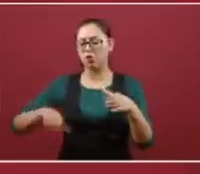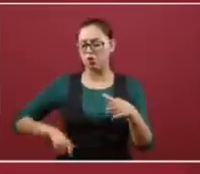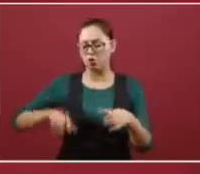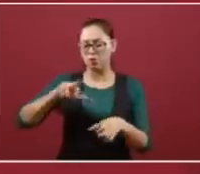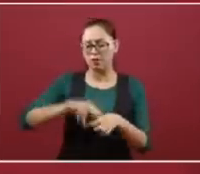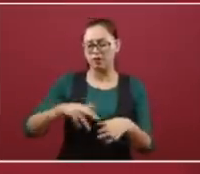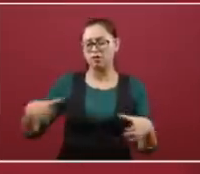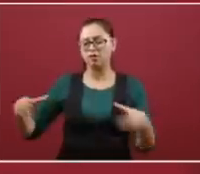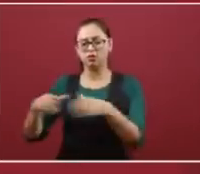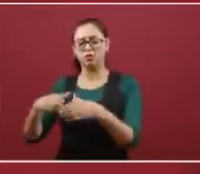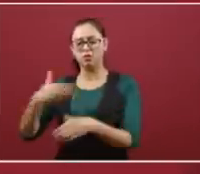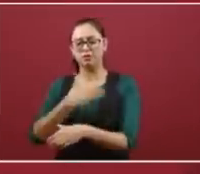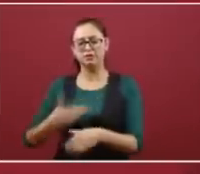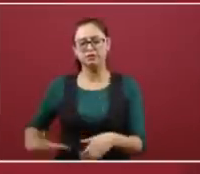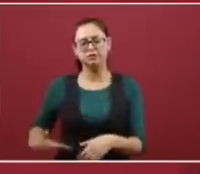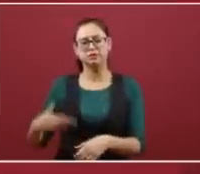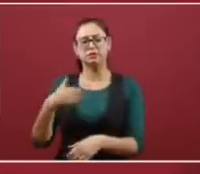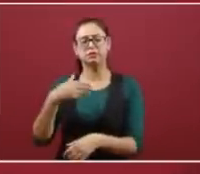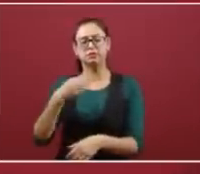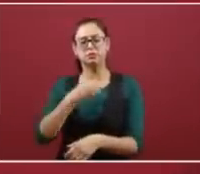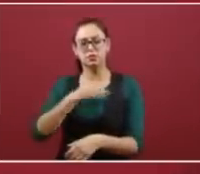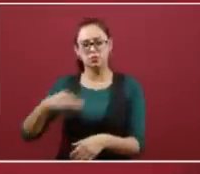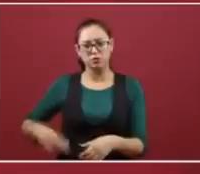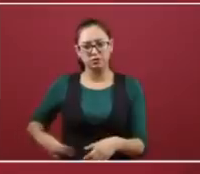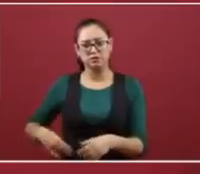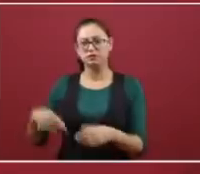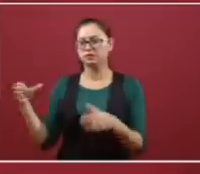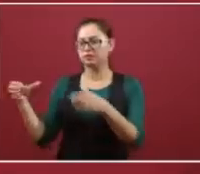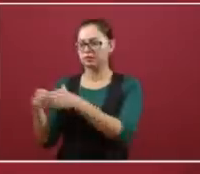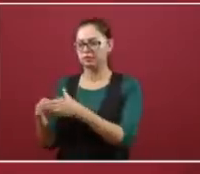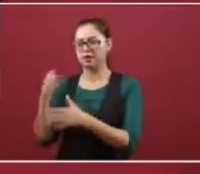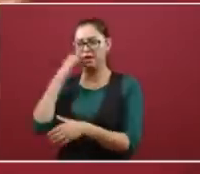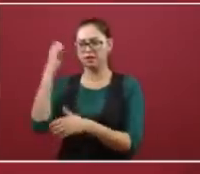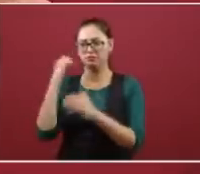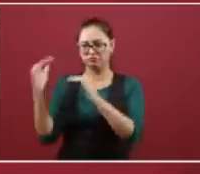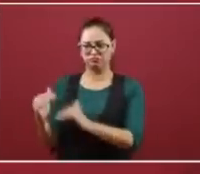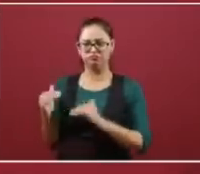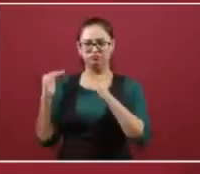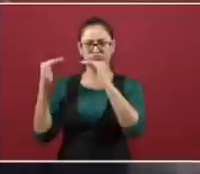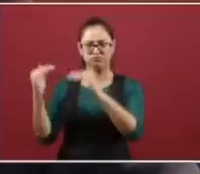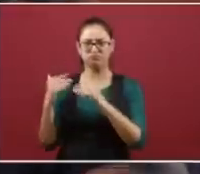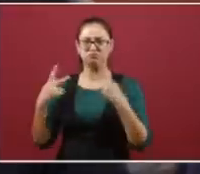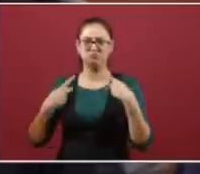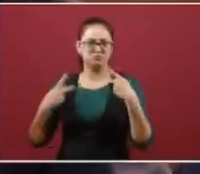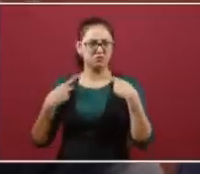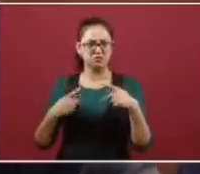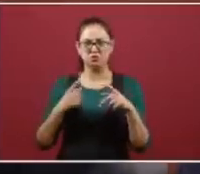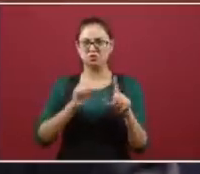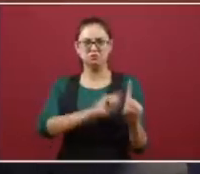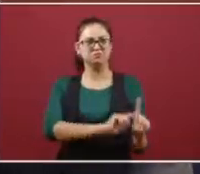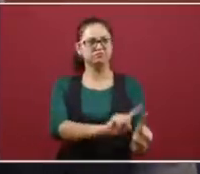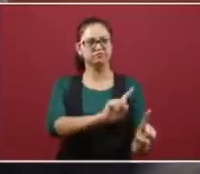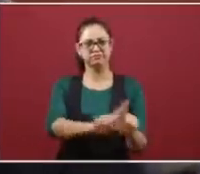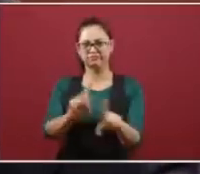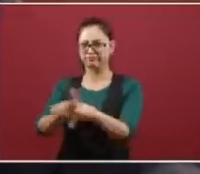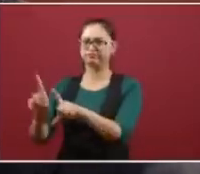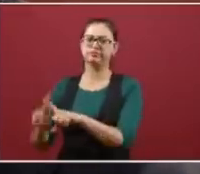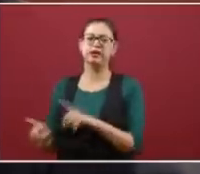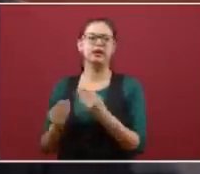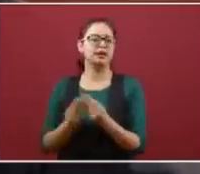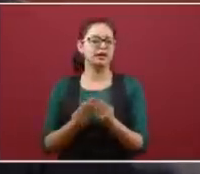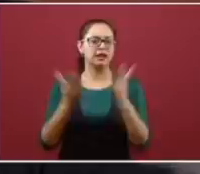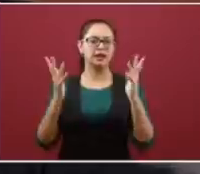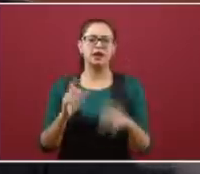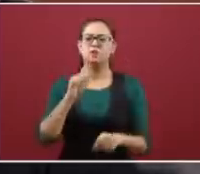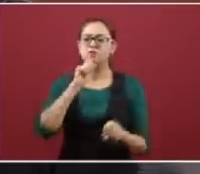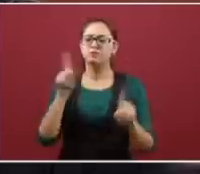presidentes municipales académicos gente que ha estado vinculado desde luego los funcionarios que estuvieron